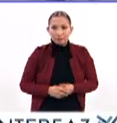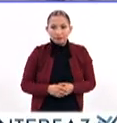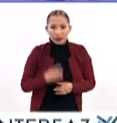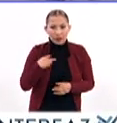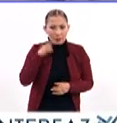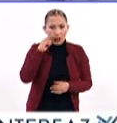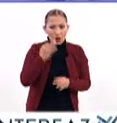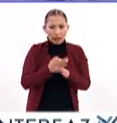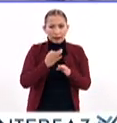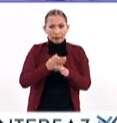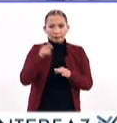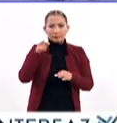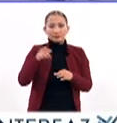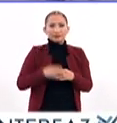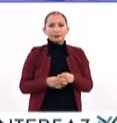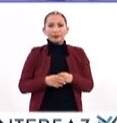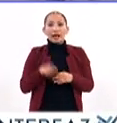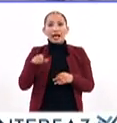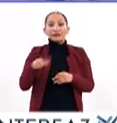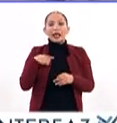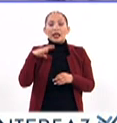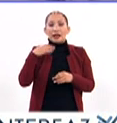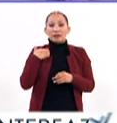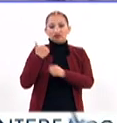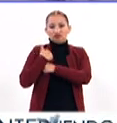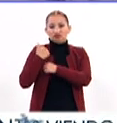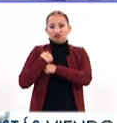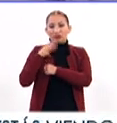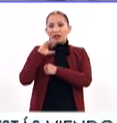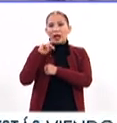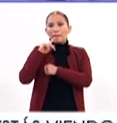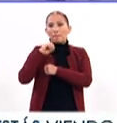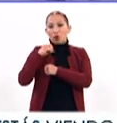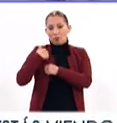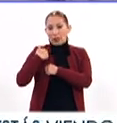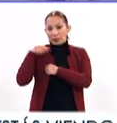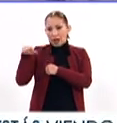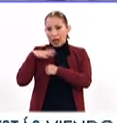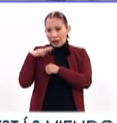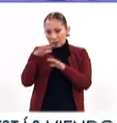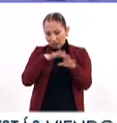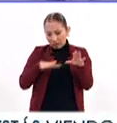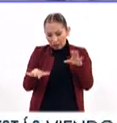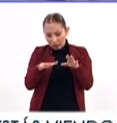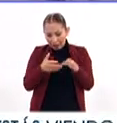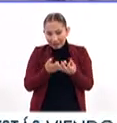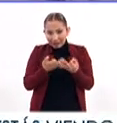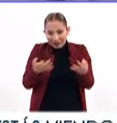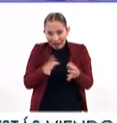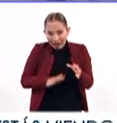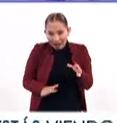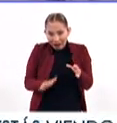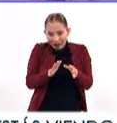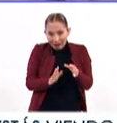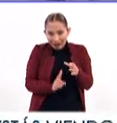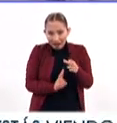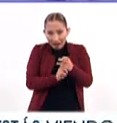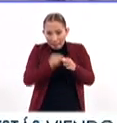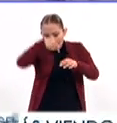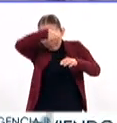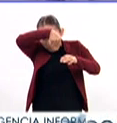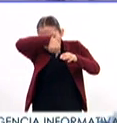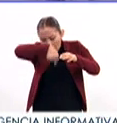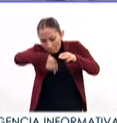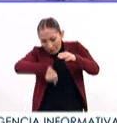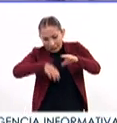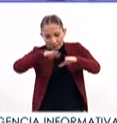ejemplo, estamos viendo una de ellas, ¿no? Esta es la de campo militar, y si se fijan, la cimentación o el desplante del asta está más abajo